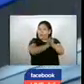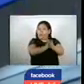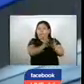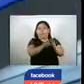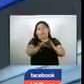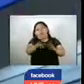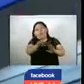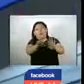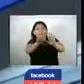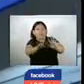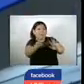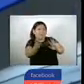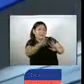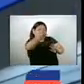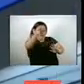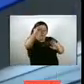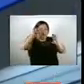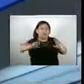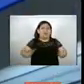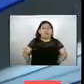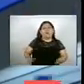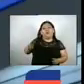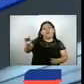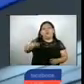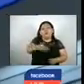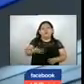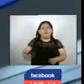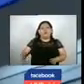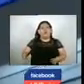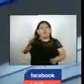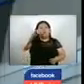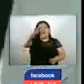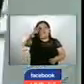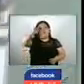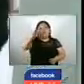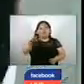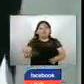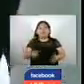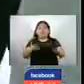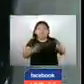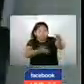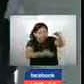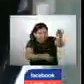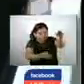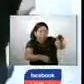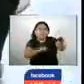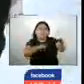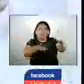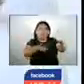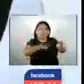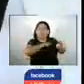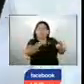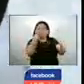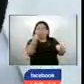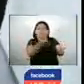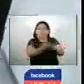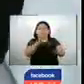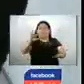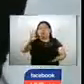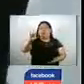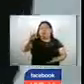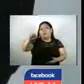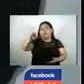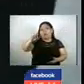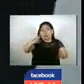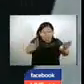exfuncionarios más del periodo presidencial de Elías Antonio Saca. Con el dictamen de acusación presentado por Fiscalía, con más pruebas